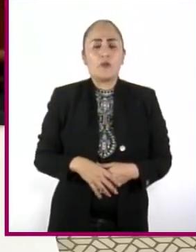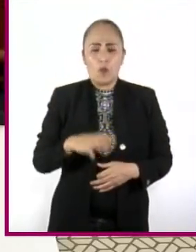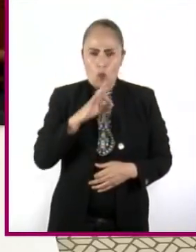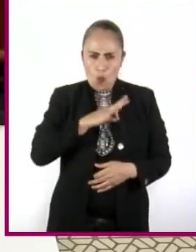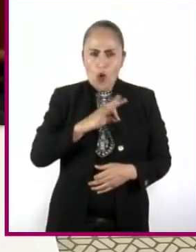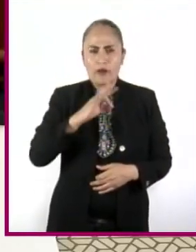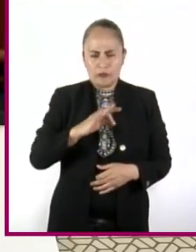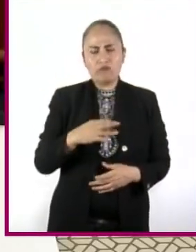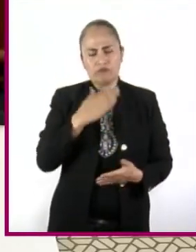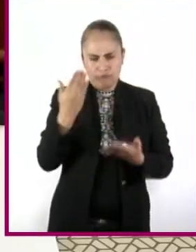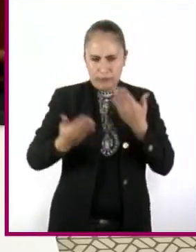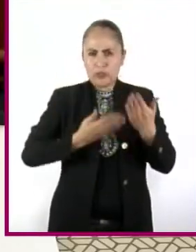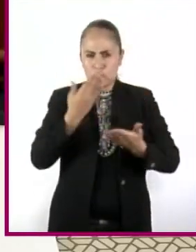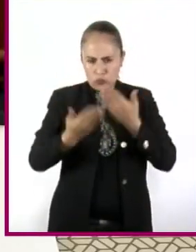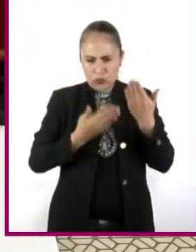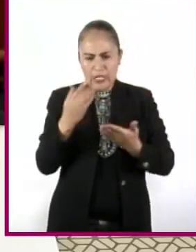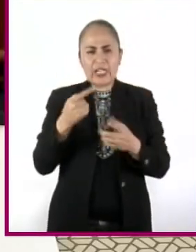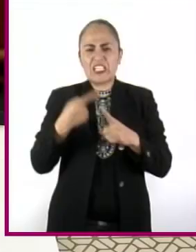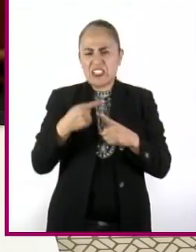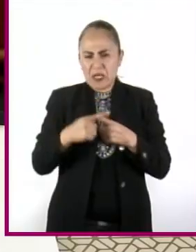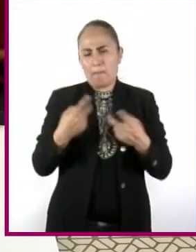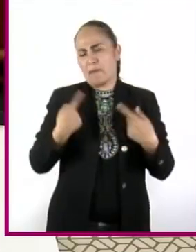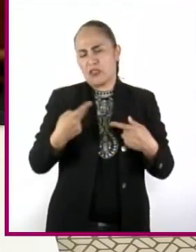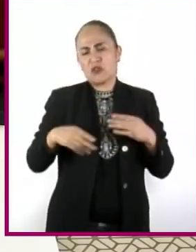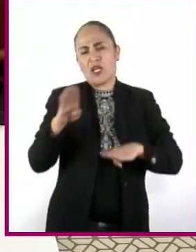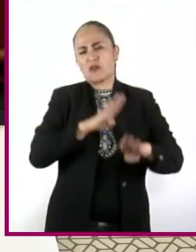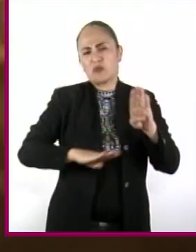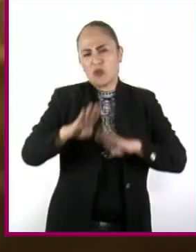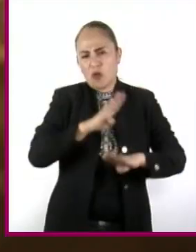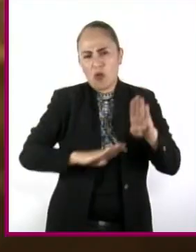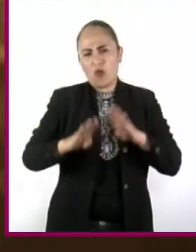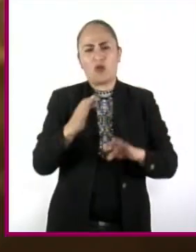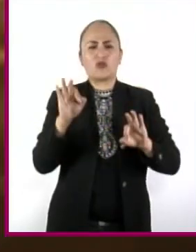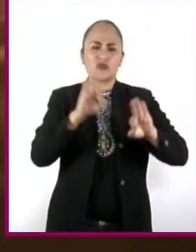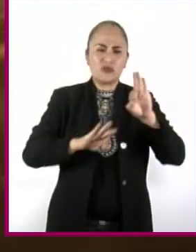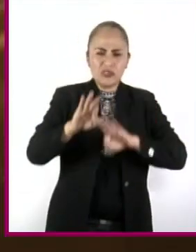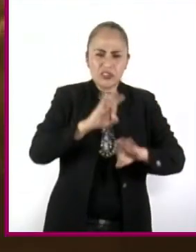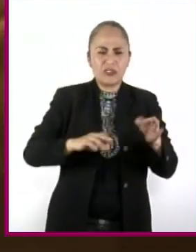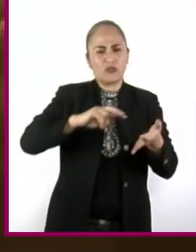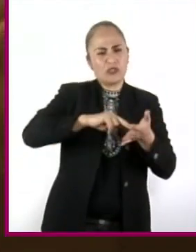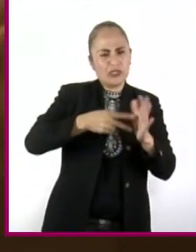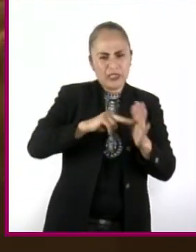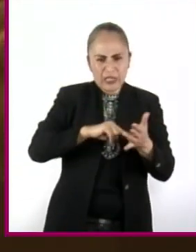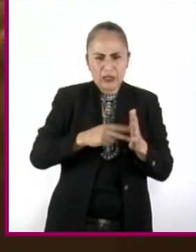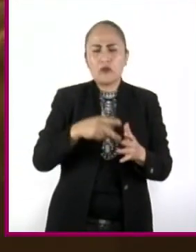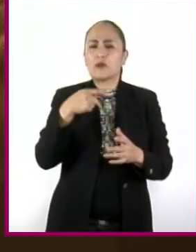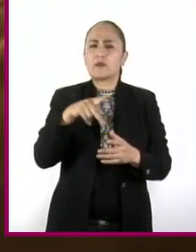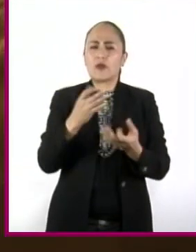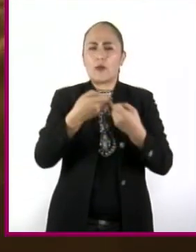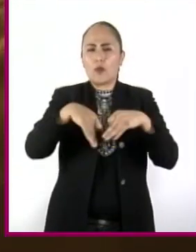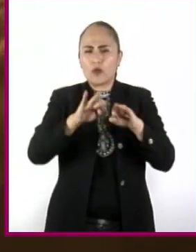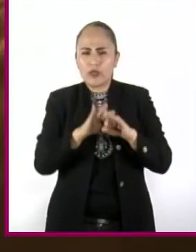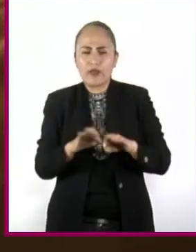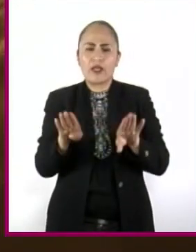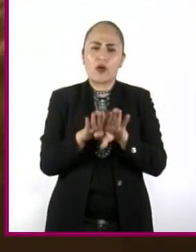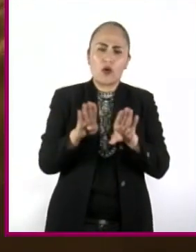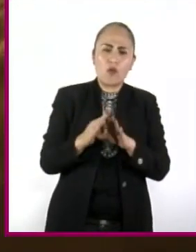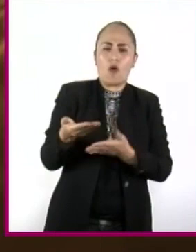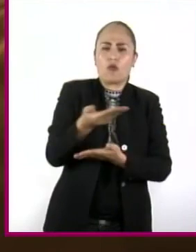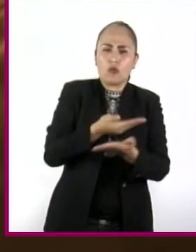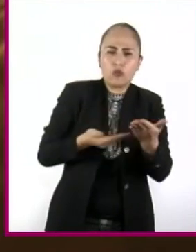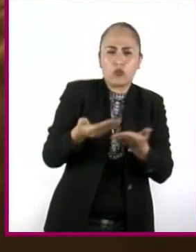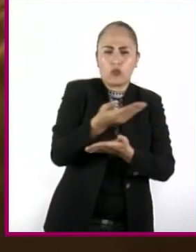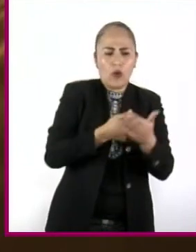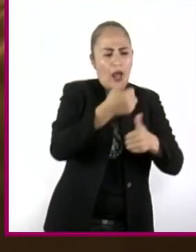estudiadas estas materias por biólogos, por físicos, por ingenieros, pero lo importante es el diálogo, la interacción entre las